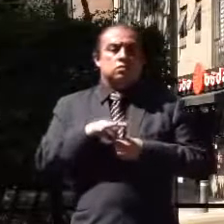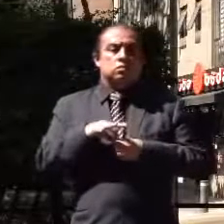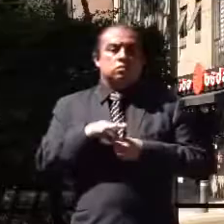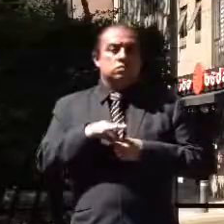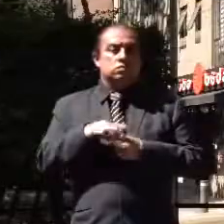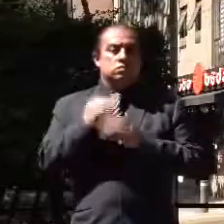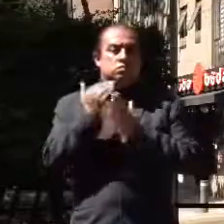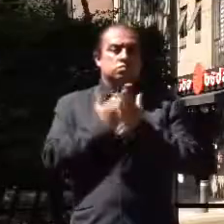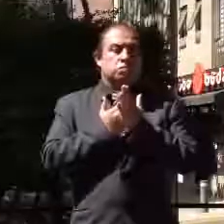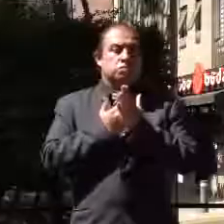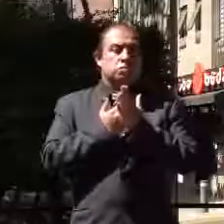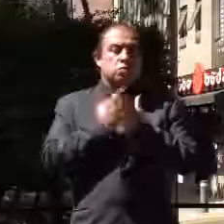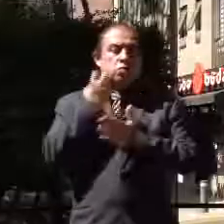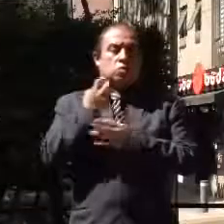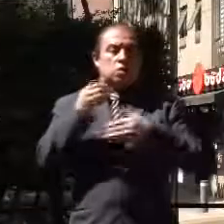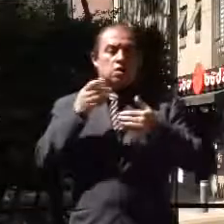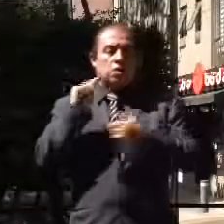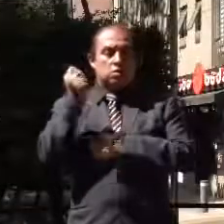Mira,